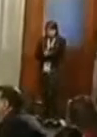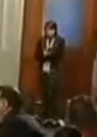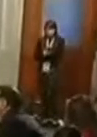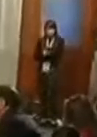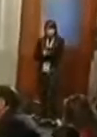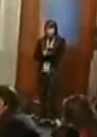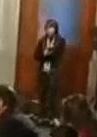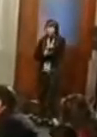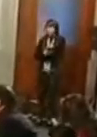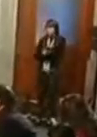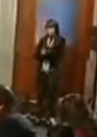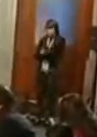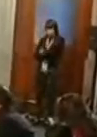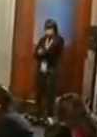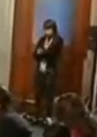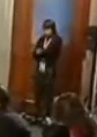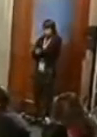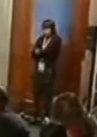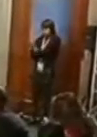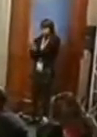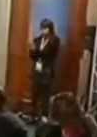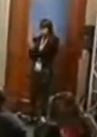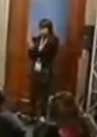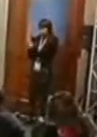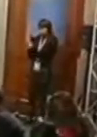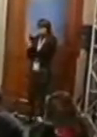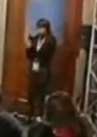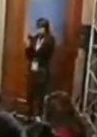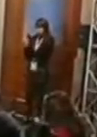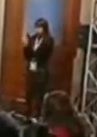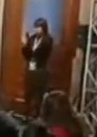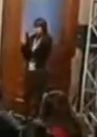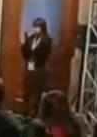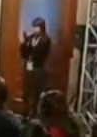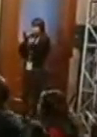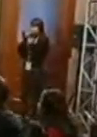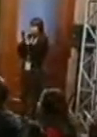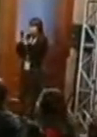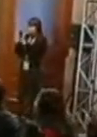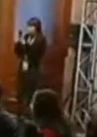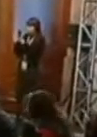Adelante, Ernestina.